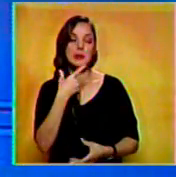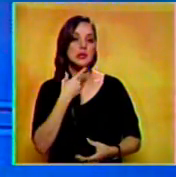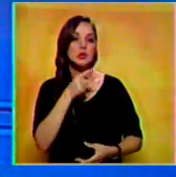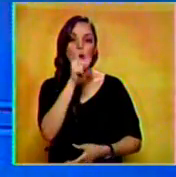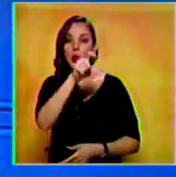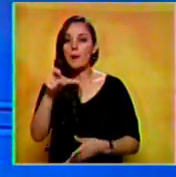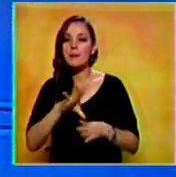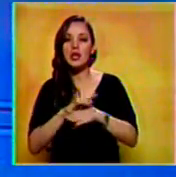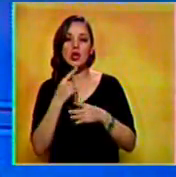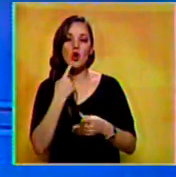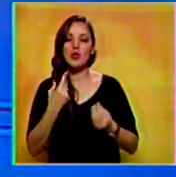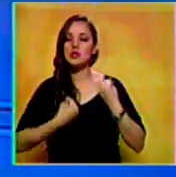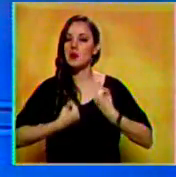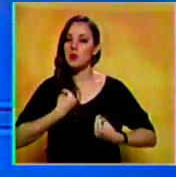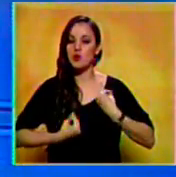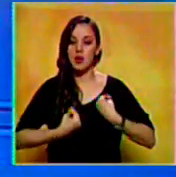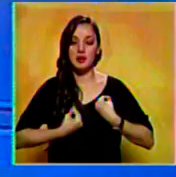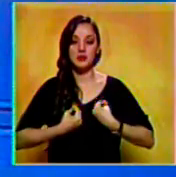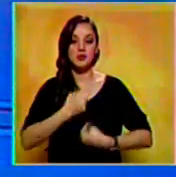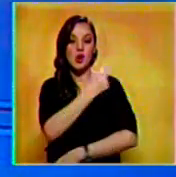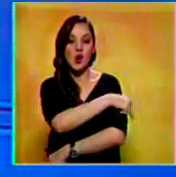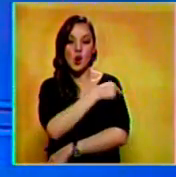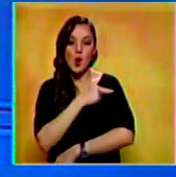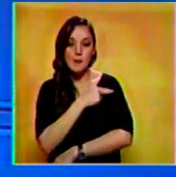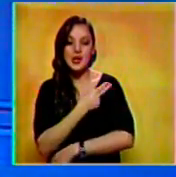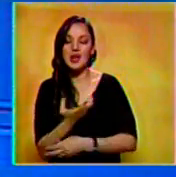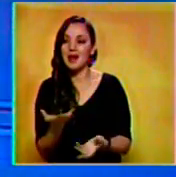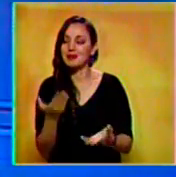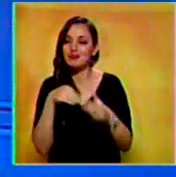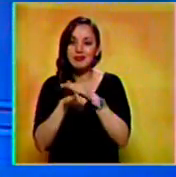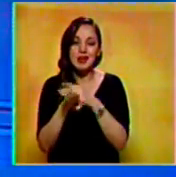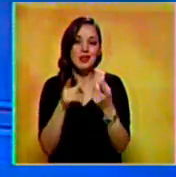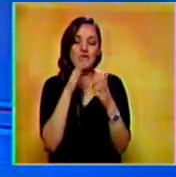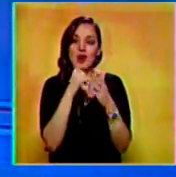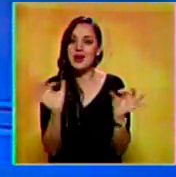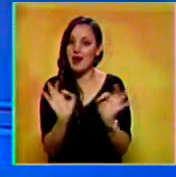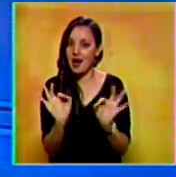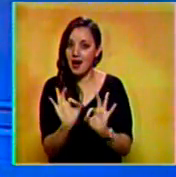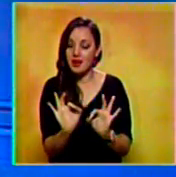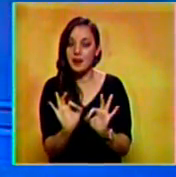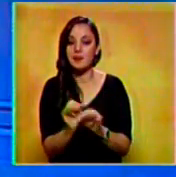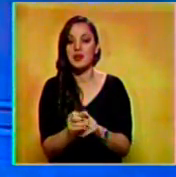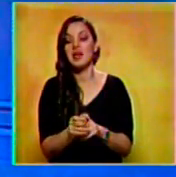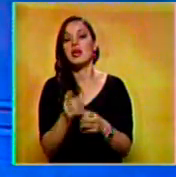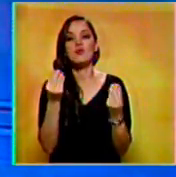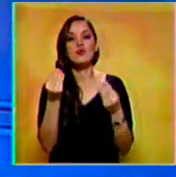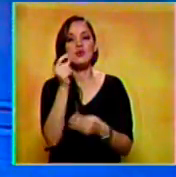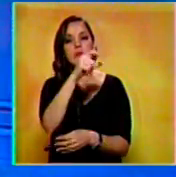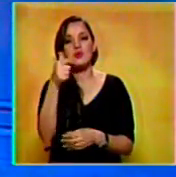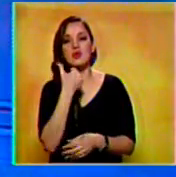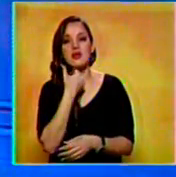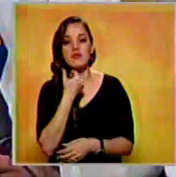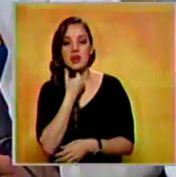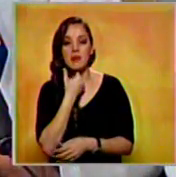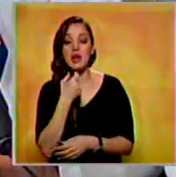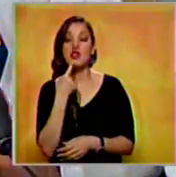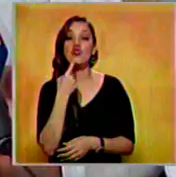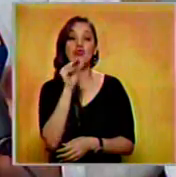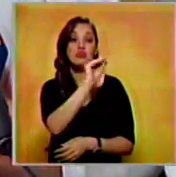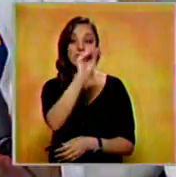la inseguridad en centros asistenciales y el repunte de algunas patologías por lo que alertan a la ciudadanía y piden por sus derechos